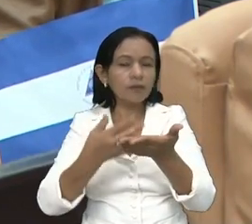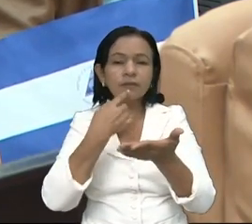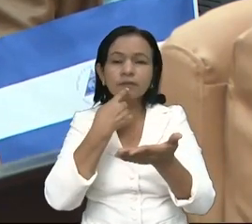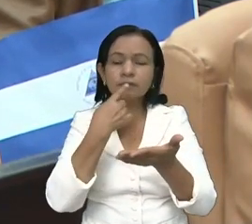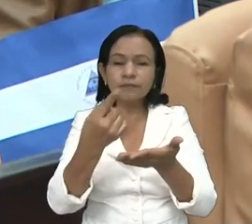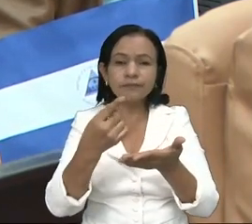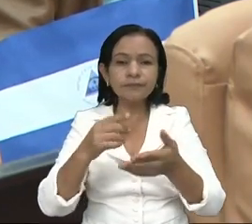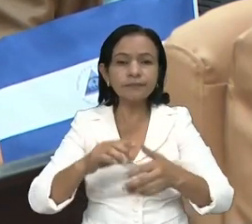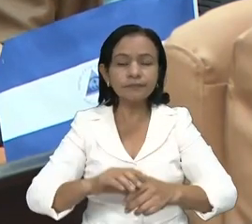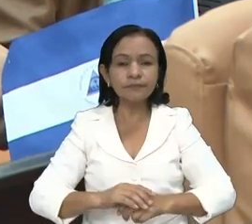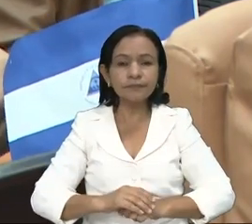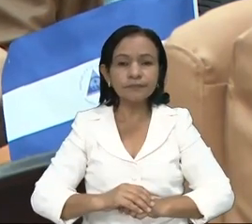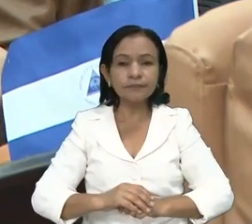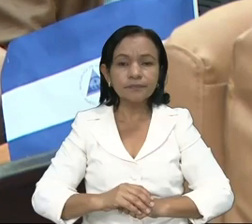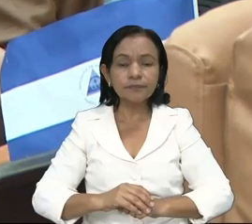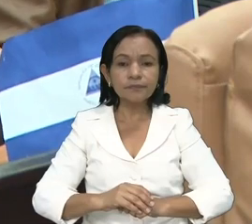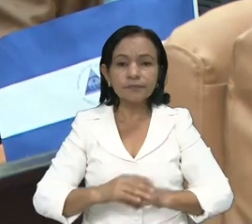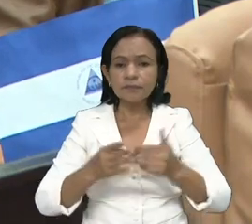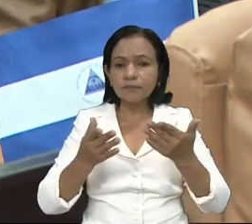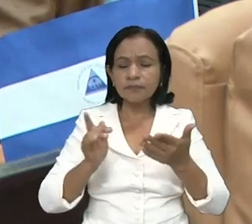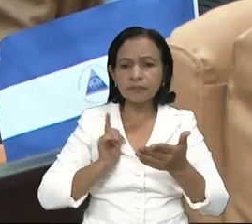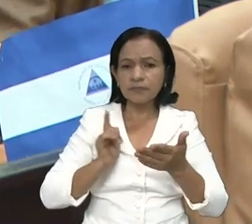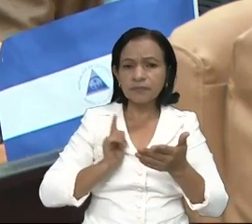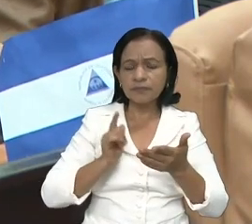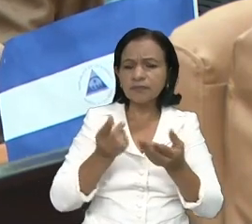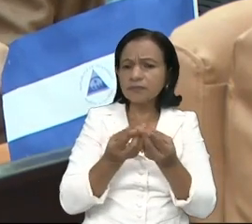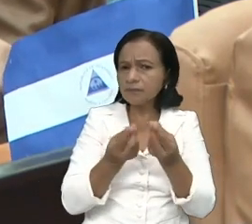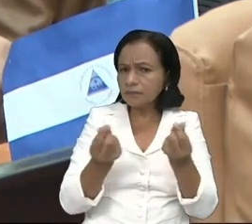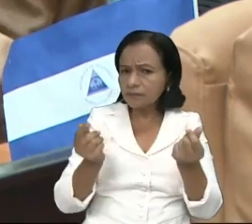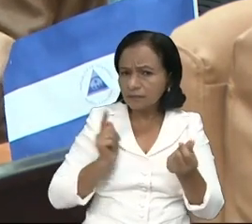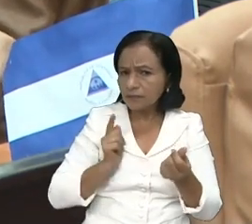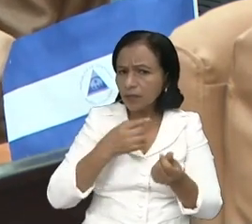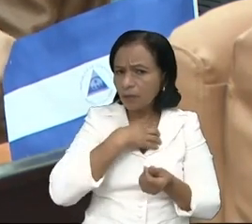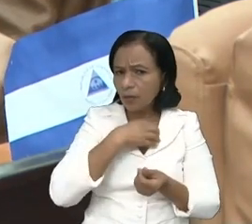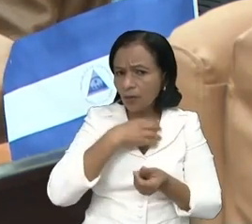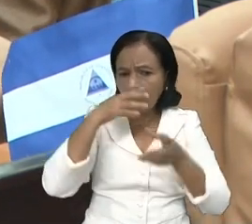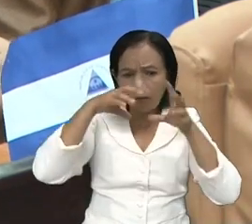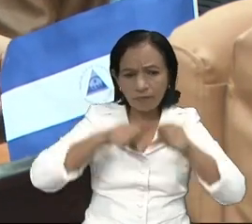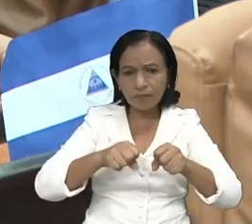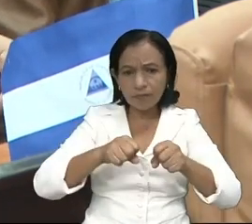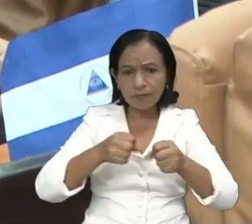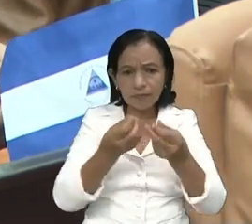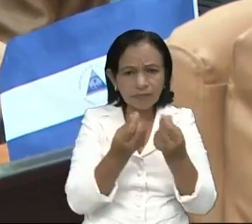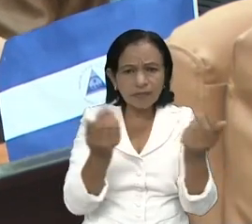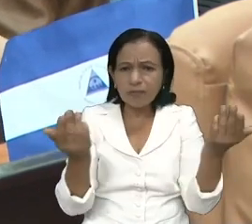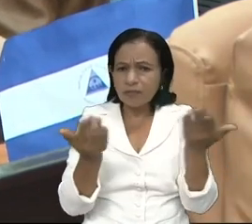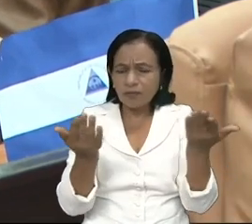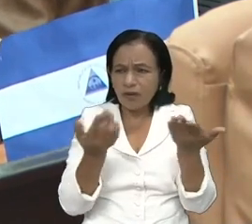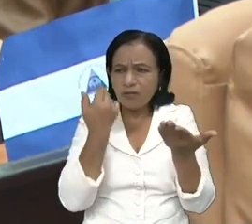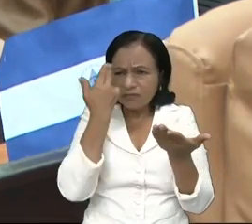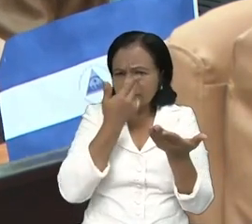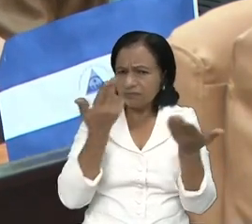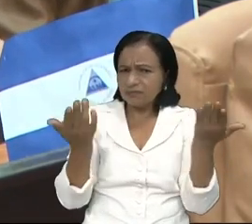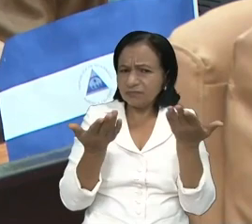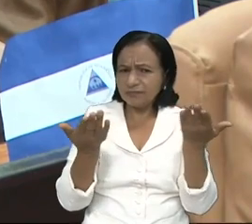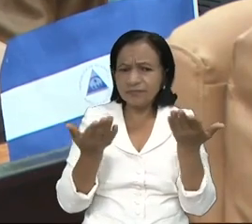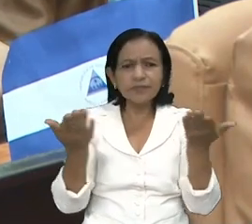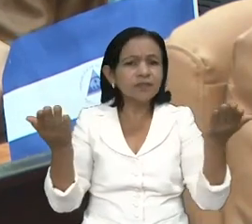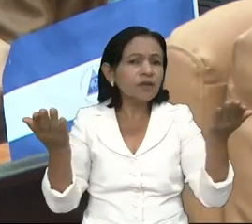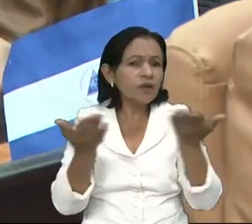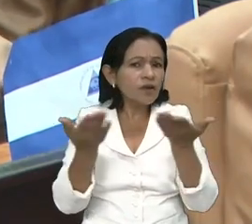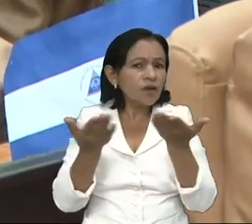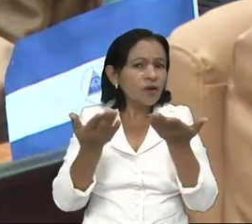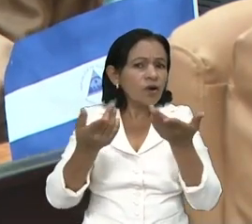así: ¿qué tiene dueño la tierra? ¿Cómo así? ¿Cómo se ha